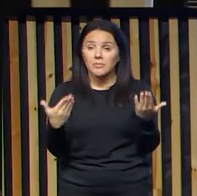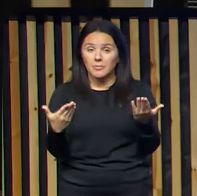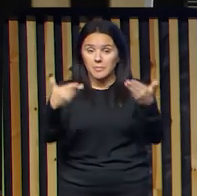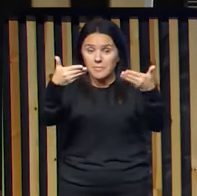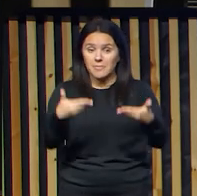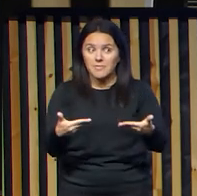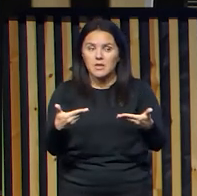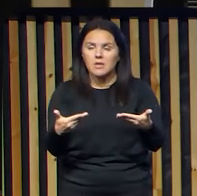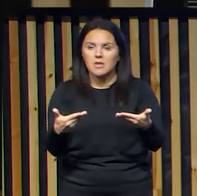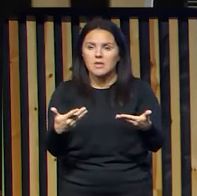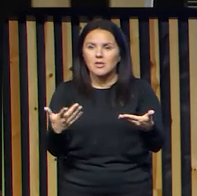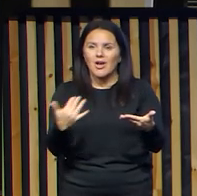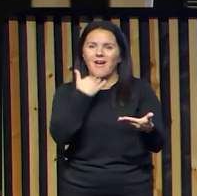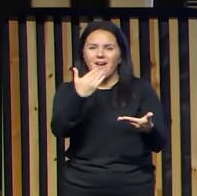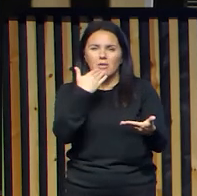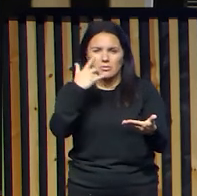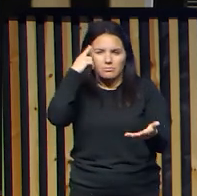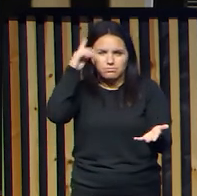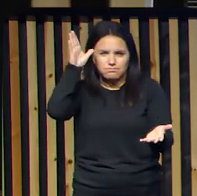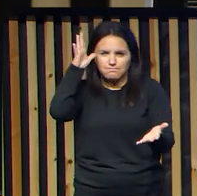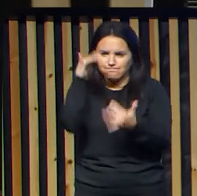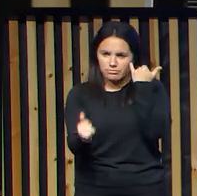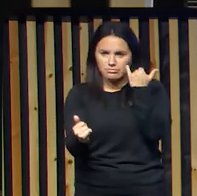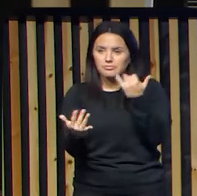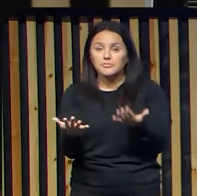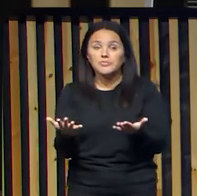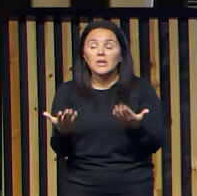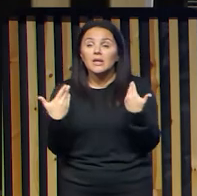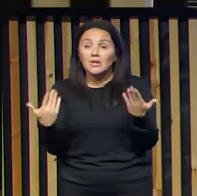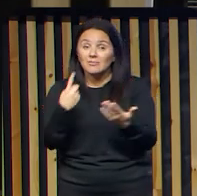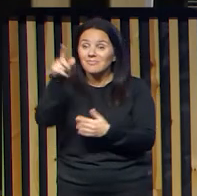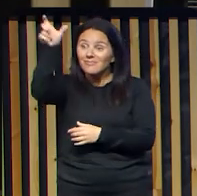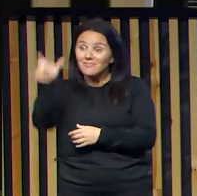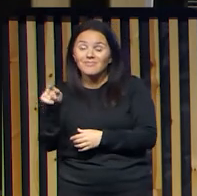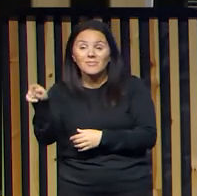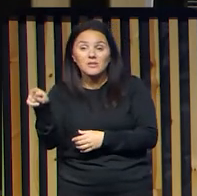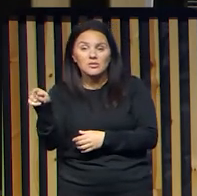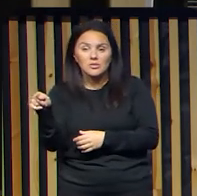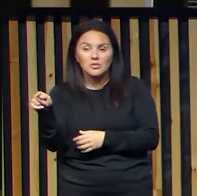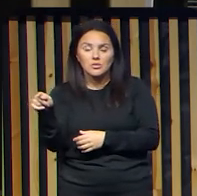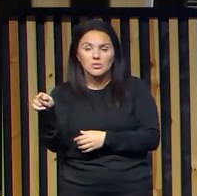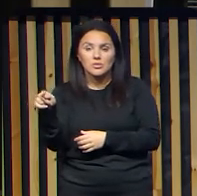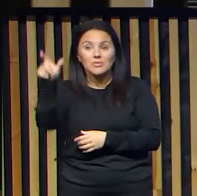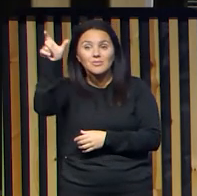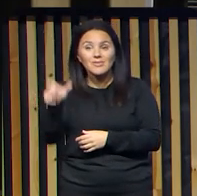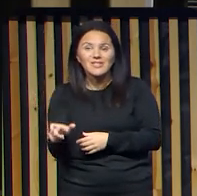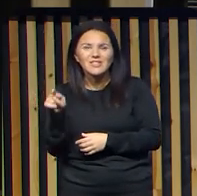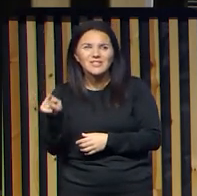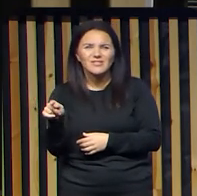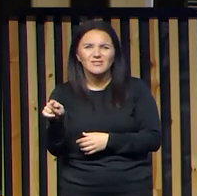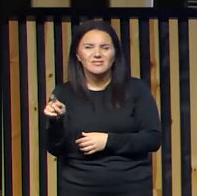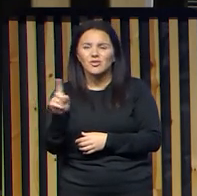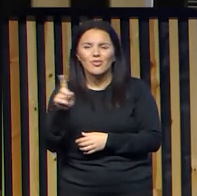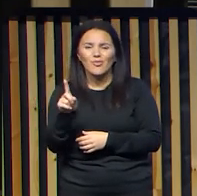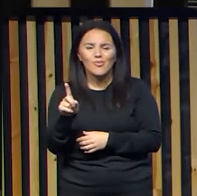no está capacitada para no esta capacidad No porque no sepa sino porque no tiene la legitimidad para